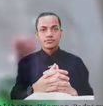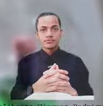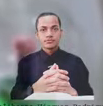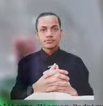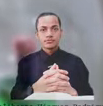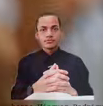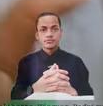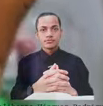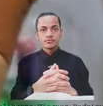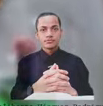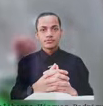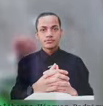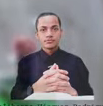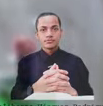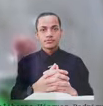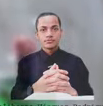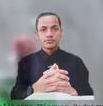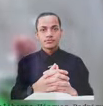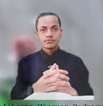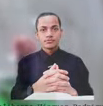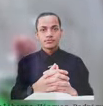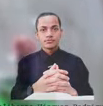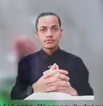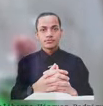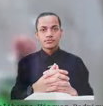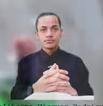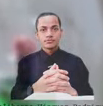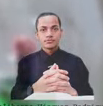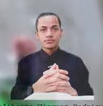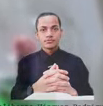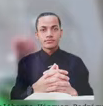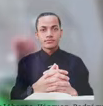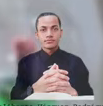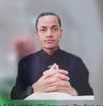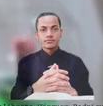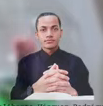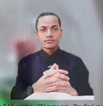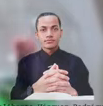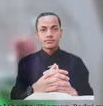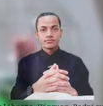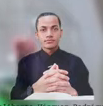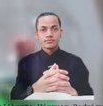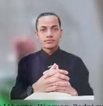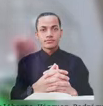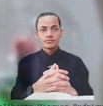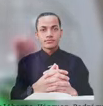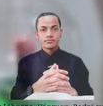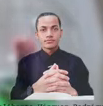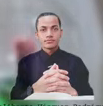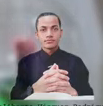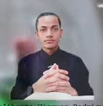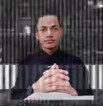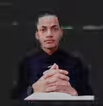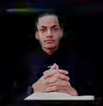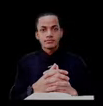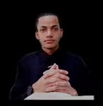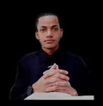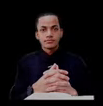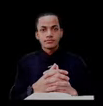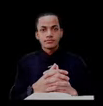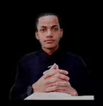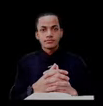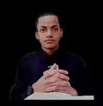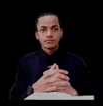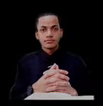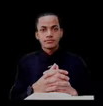otro parecen inacabables. Por ejemplo, un artículo en una revista científica narra sobre un estudio donde un